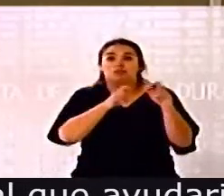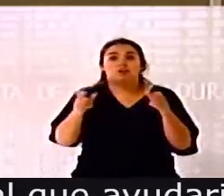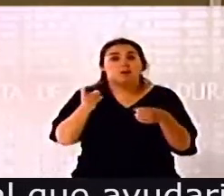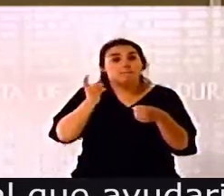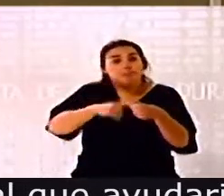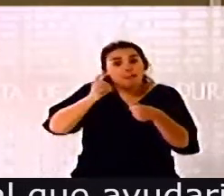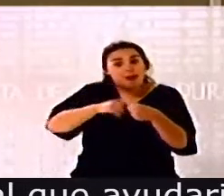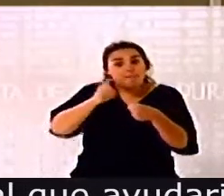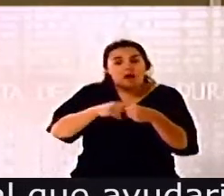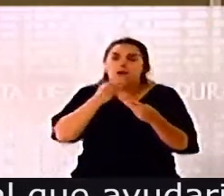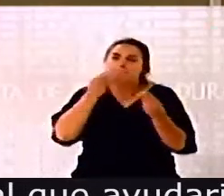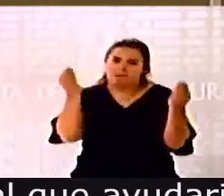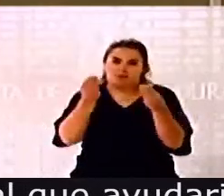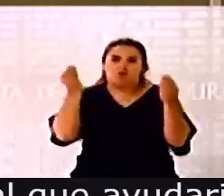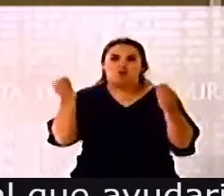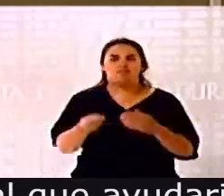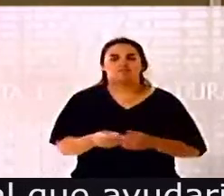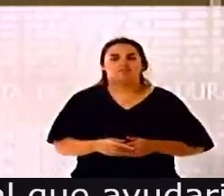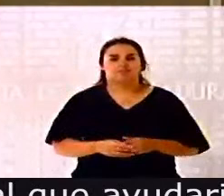mejor.